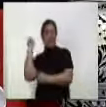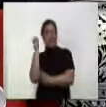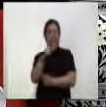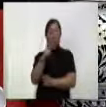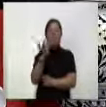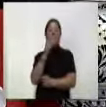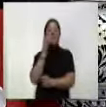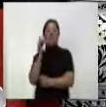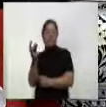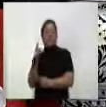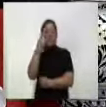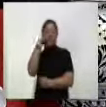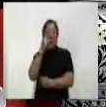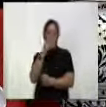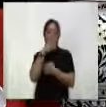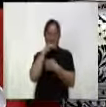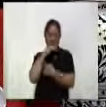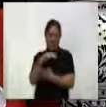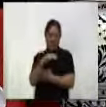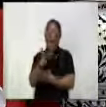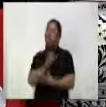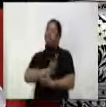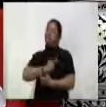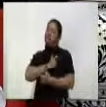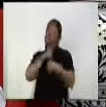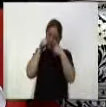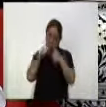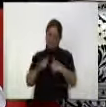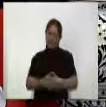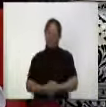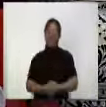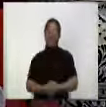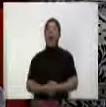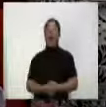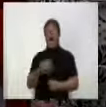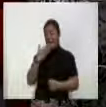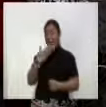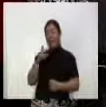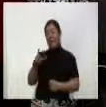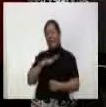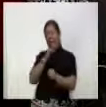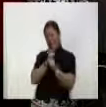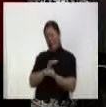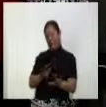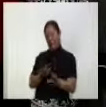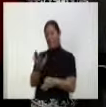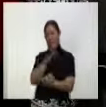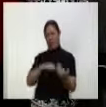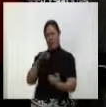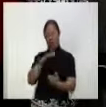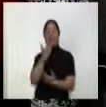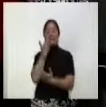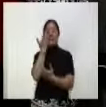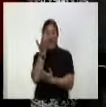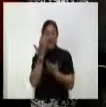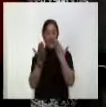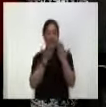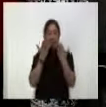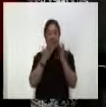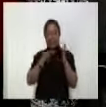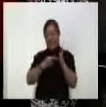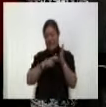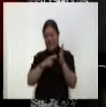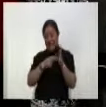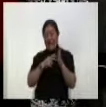puedan enviar mensajes y con gusto se les atenderá. Ahí está entonces la información para quienes deseen estudiar una ingeniería